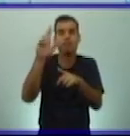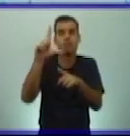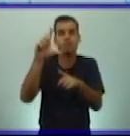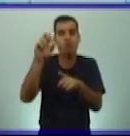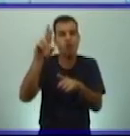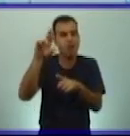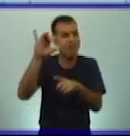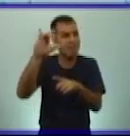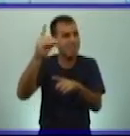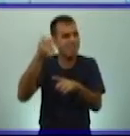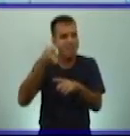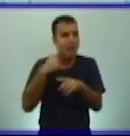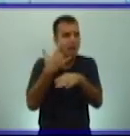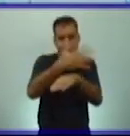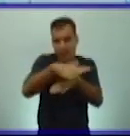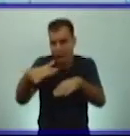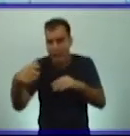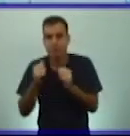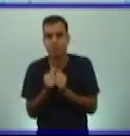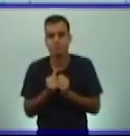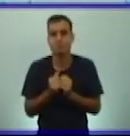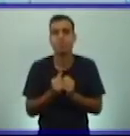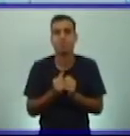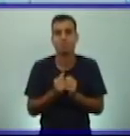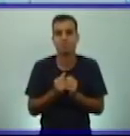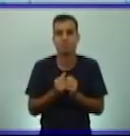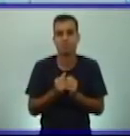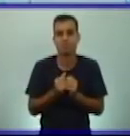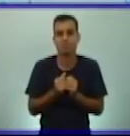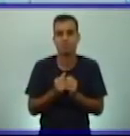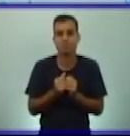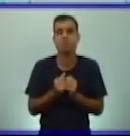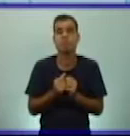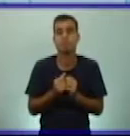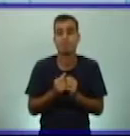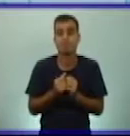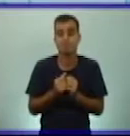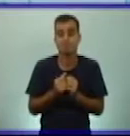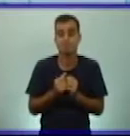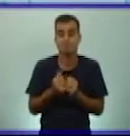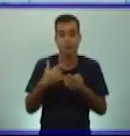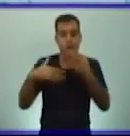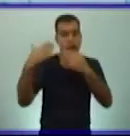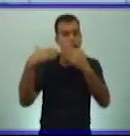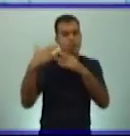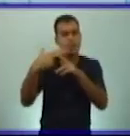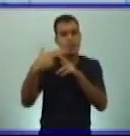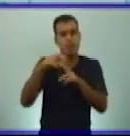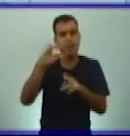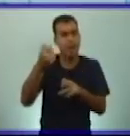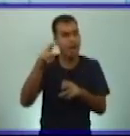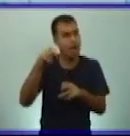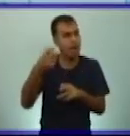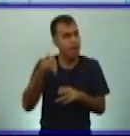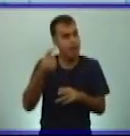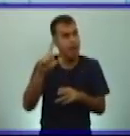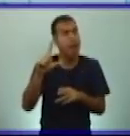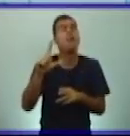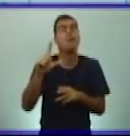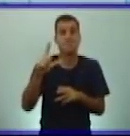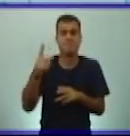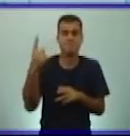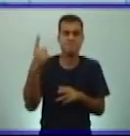180 kilómetros de la península de igual nombre, mientras que el canal viejo de Bahamas, con un ancho que oscila entre